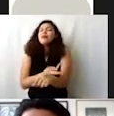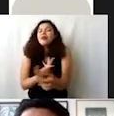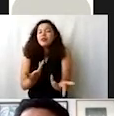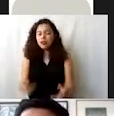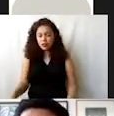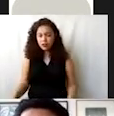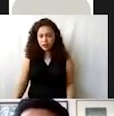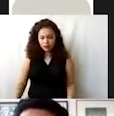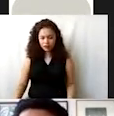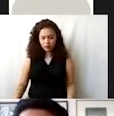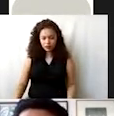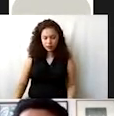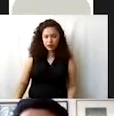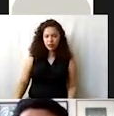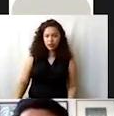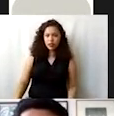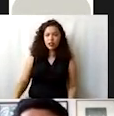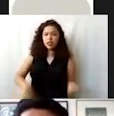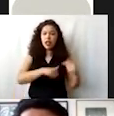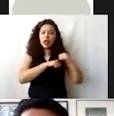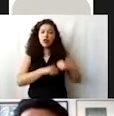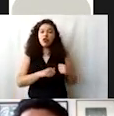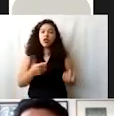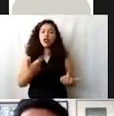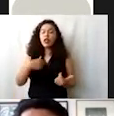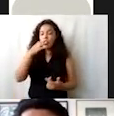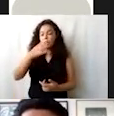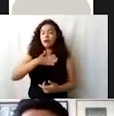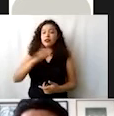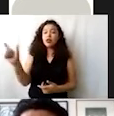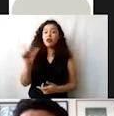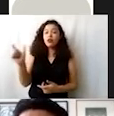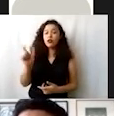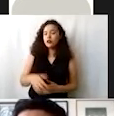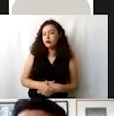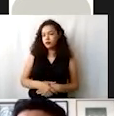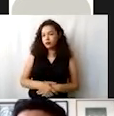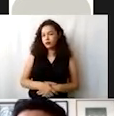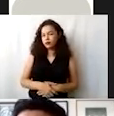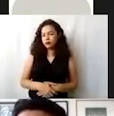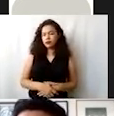¿Cuándo la autoridad considera que yo ya me notifiqué o ya me enteré?